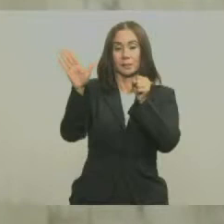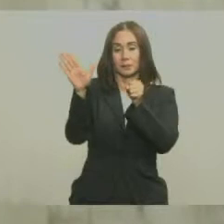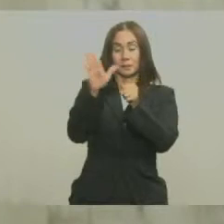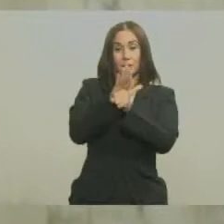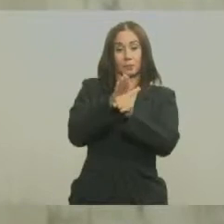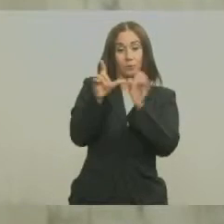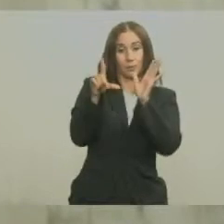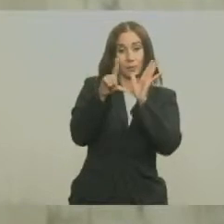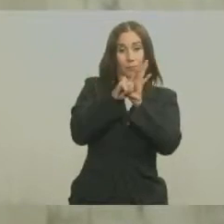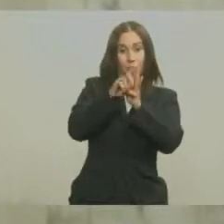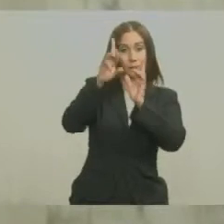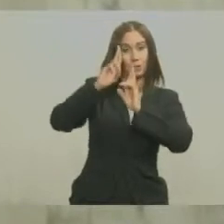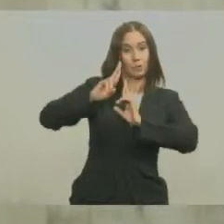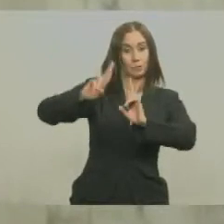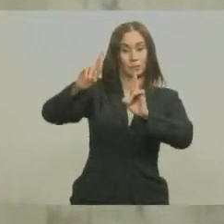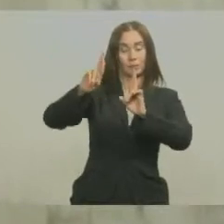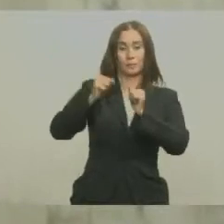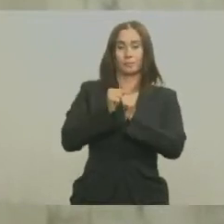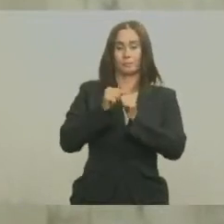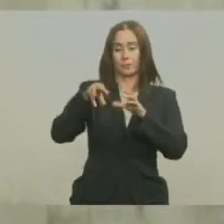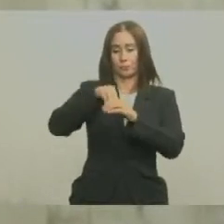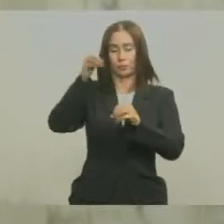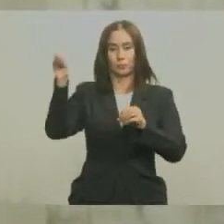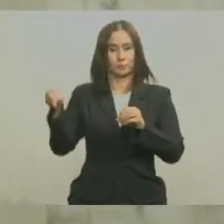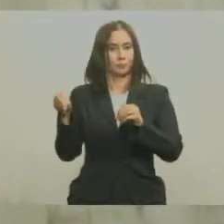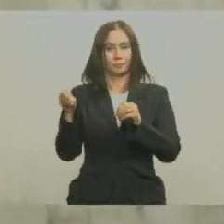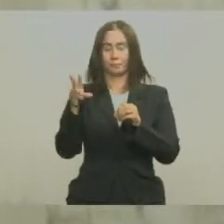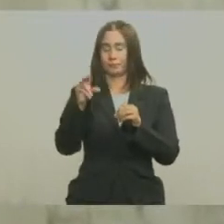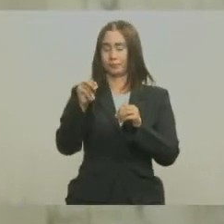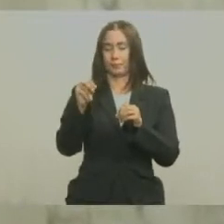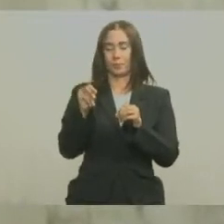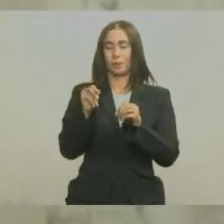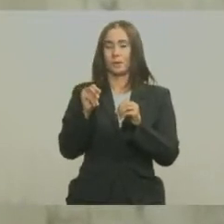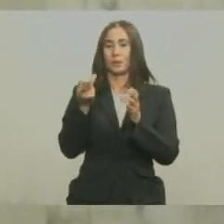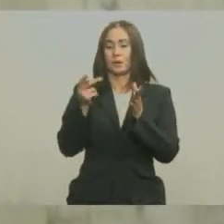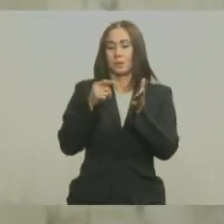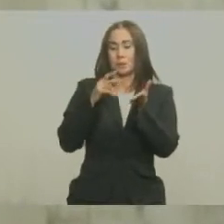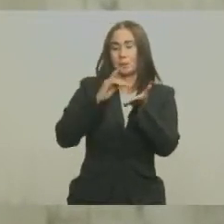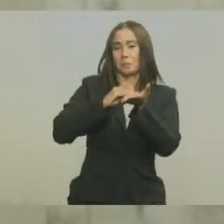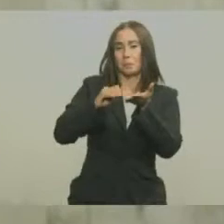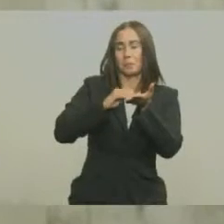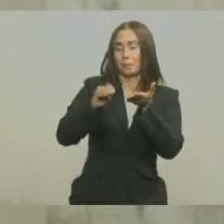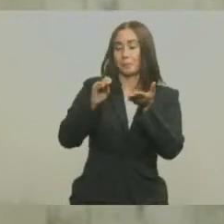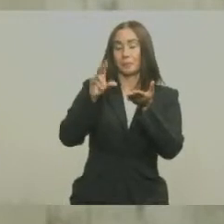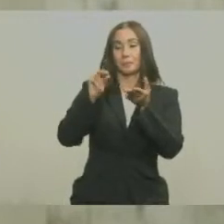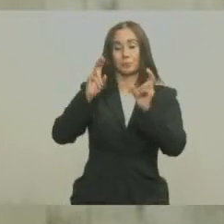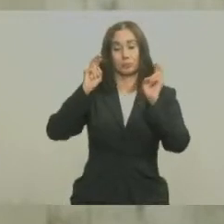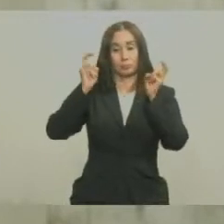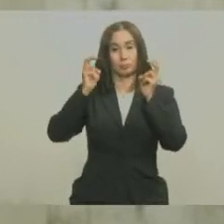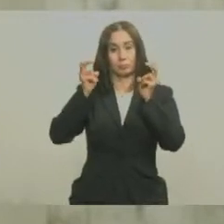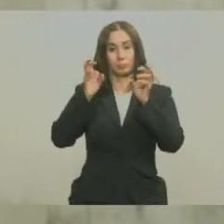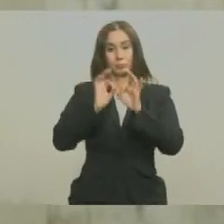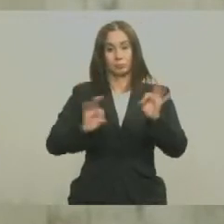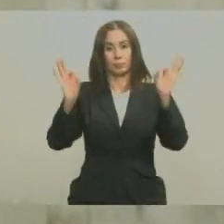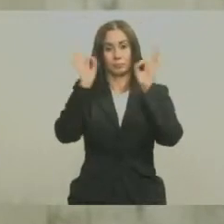cumplimiento, sin excepciones ni concesiones a su fiel ejecución.